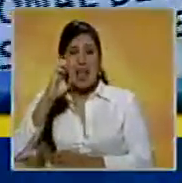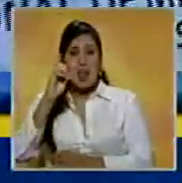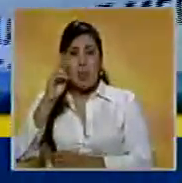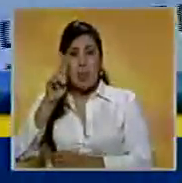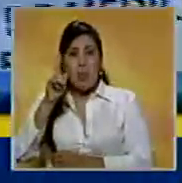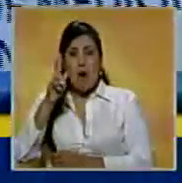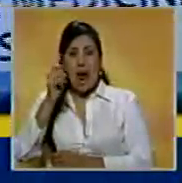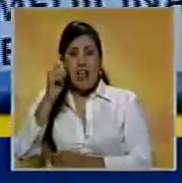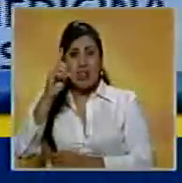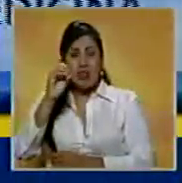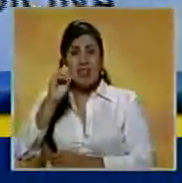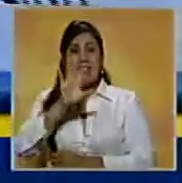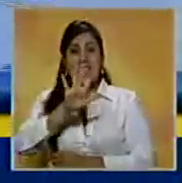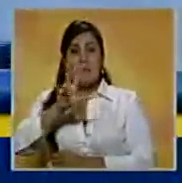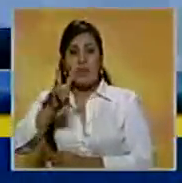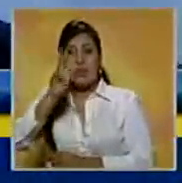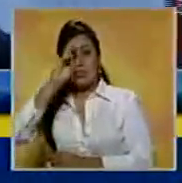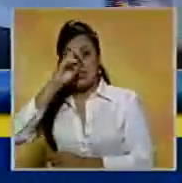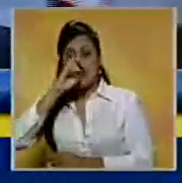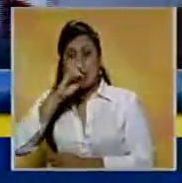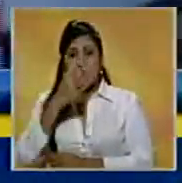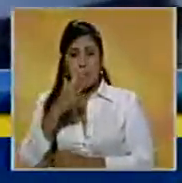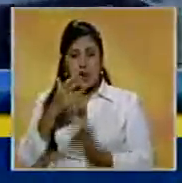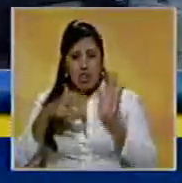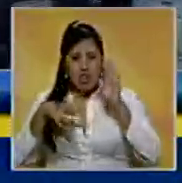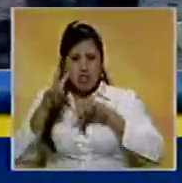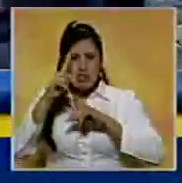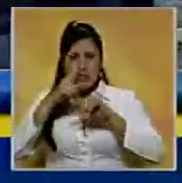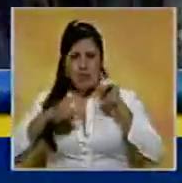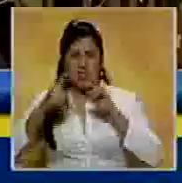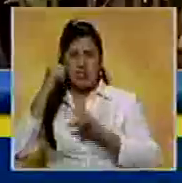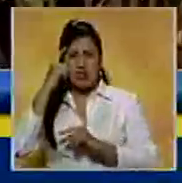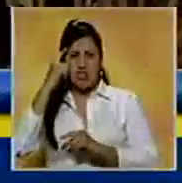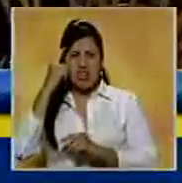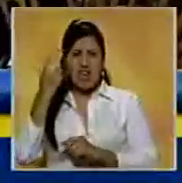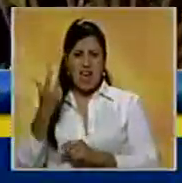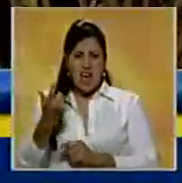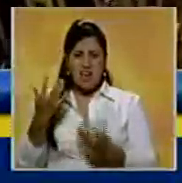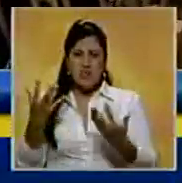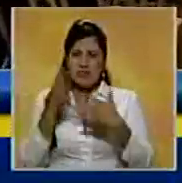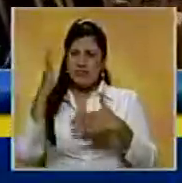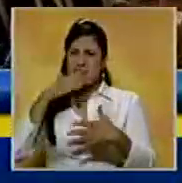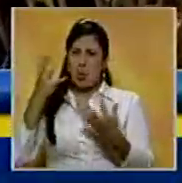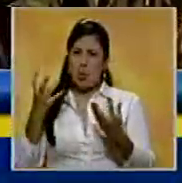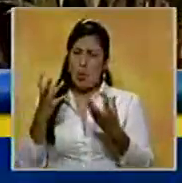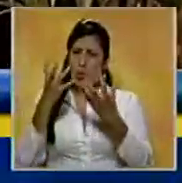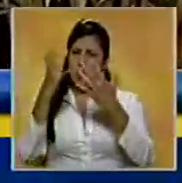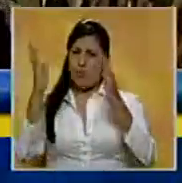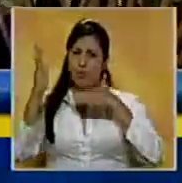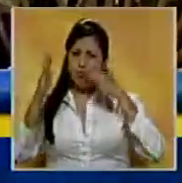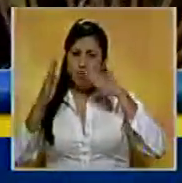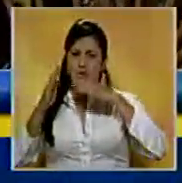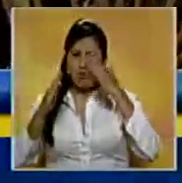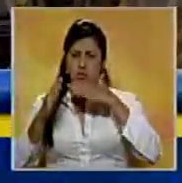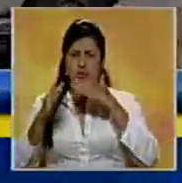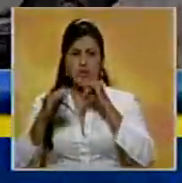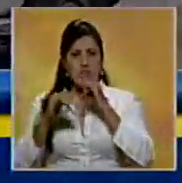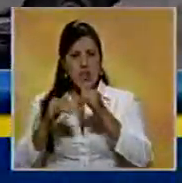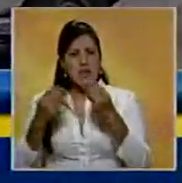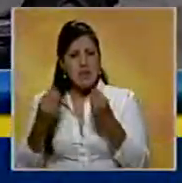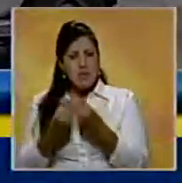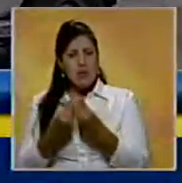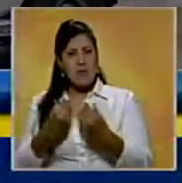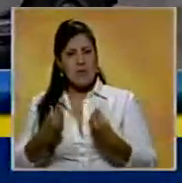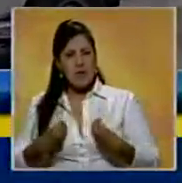años allegados cuentan que pasadas las 12 del mediodía Se registró una humareda en este apartamento donde vivía el columnista junto a sus